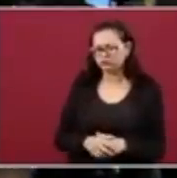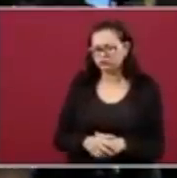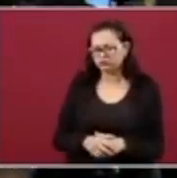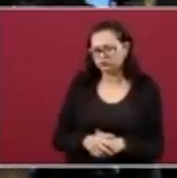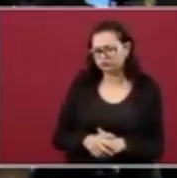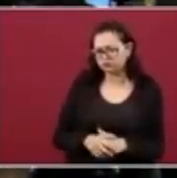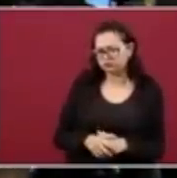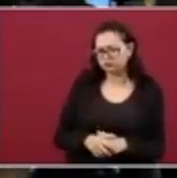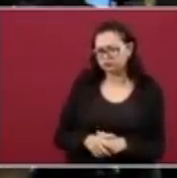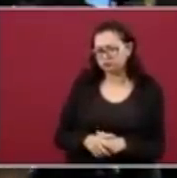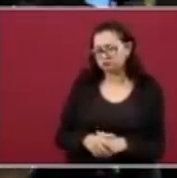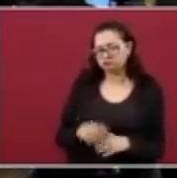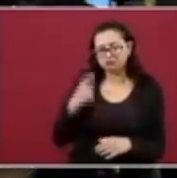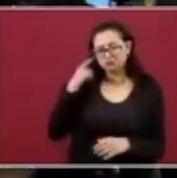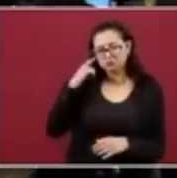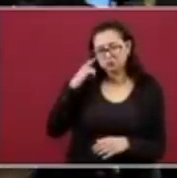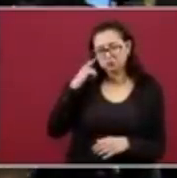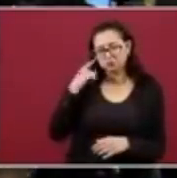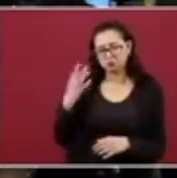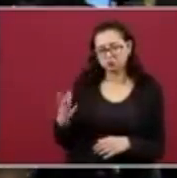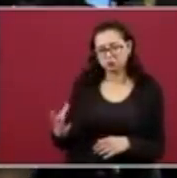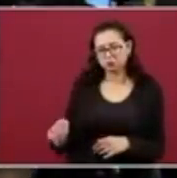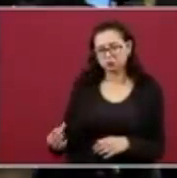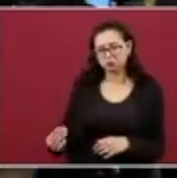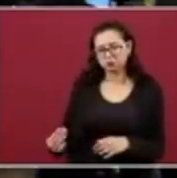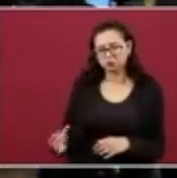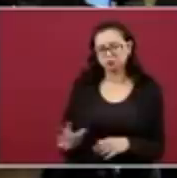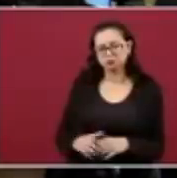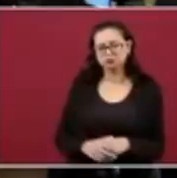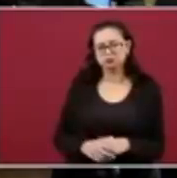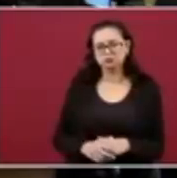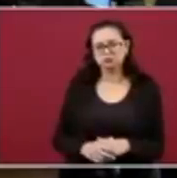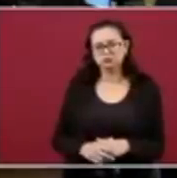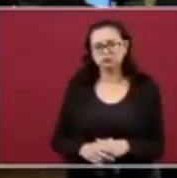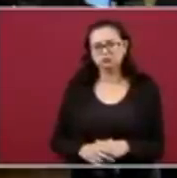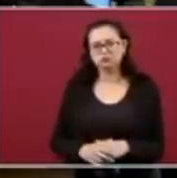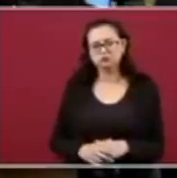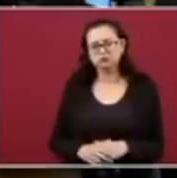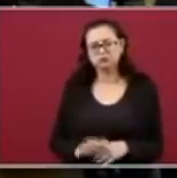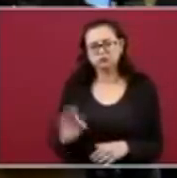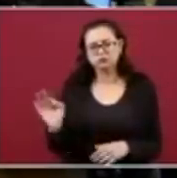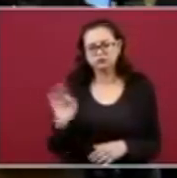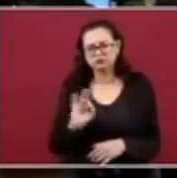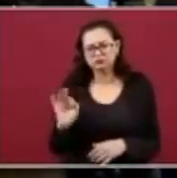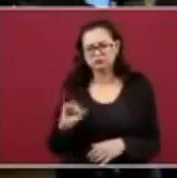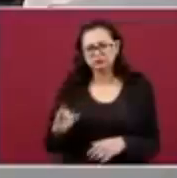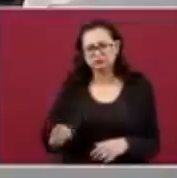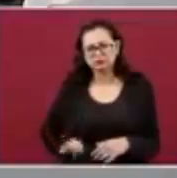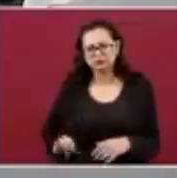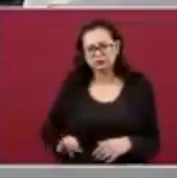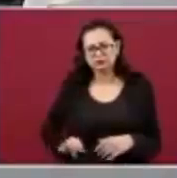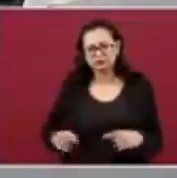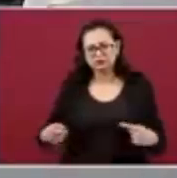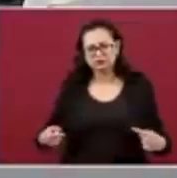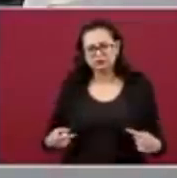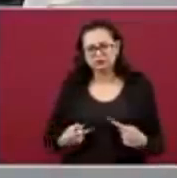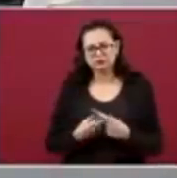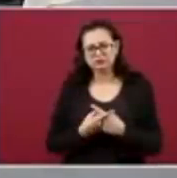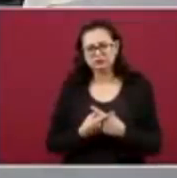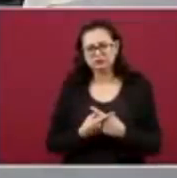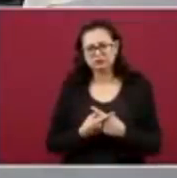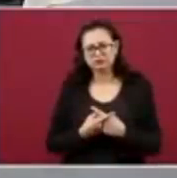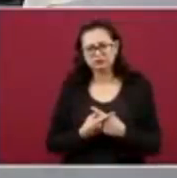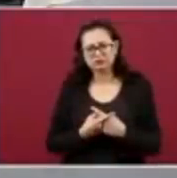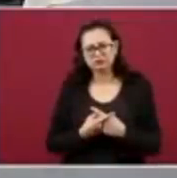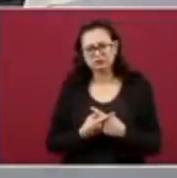pudiera… Gracias. Sobre un posible conflicto de intereses que pudiera haber en torno a la reciente designación para